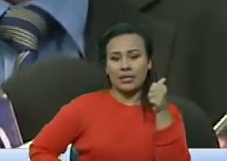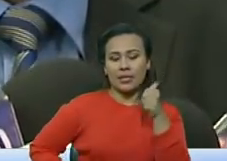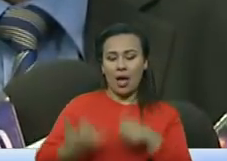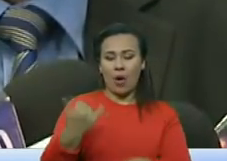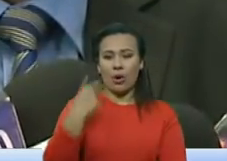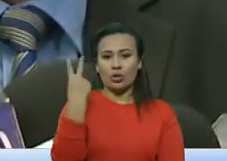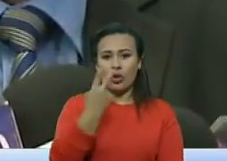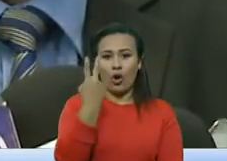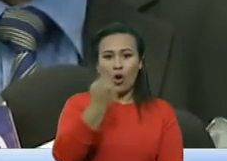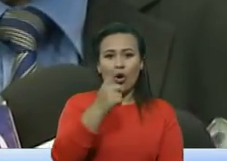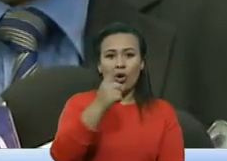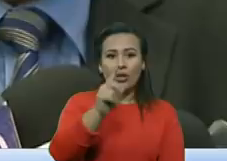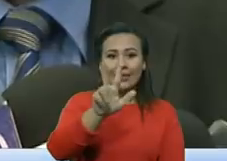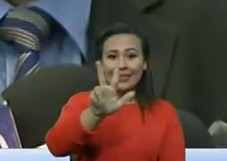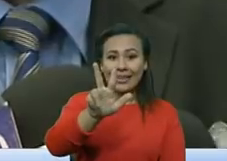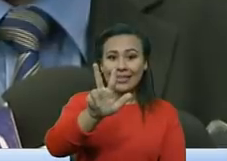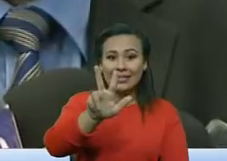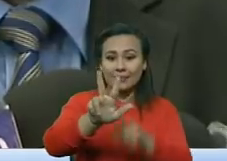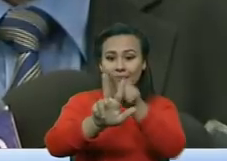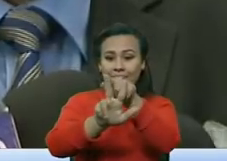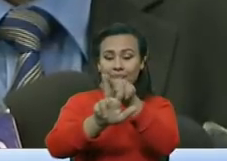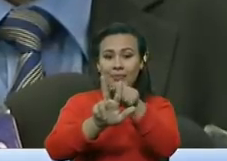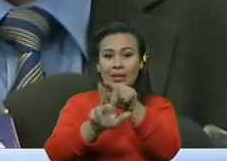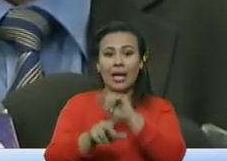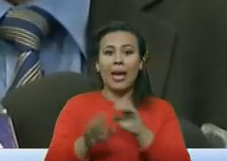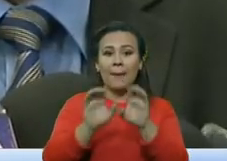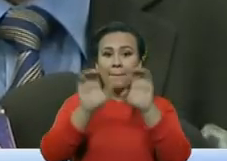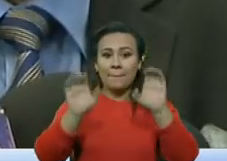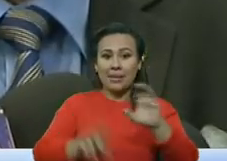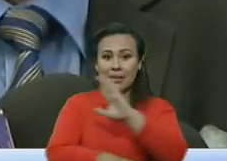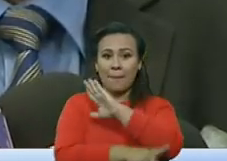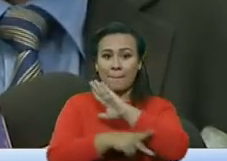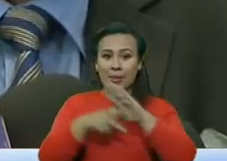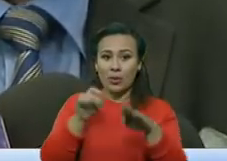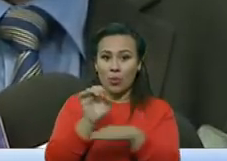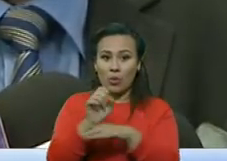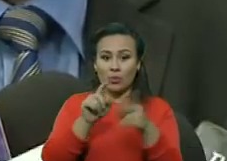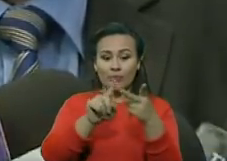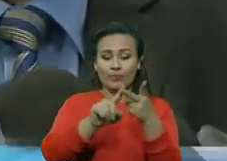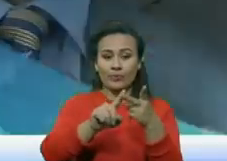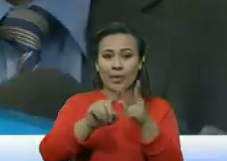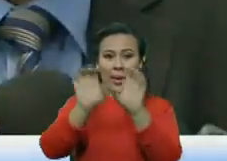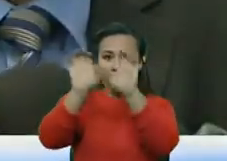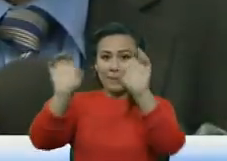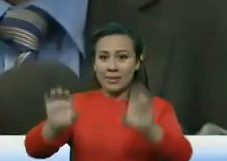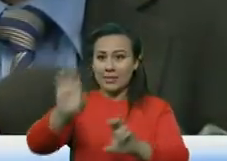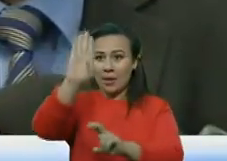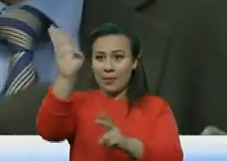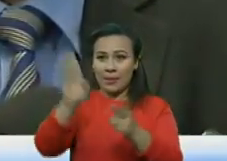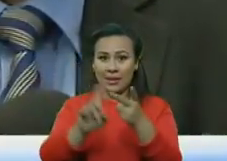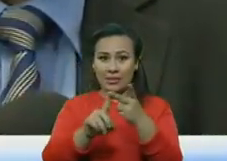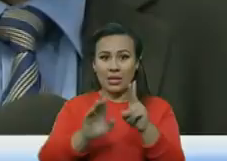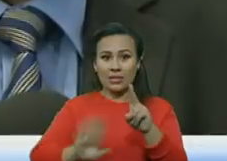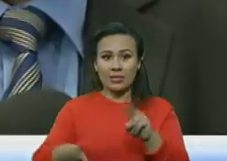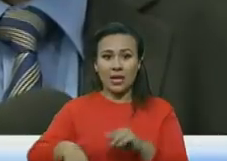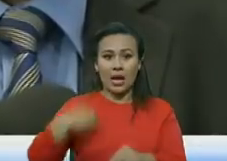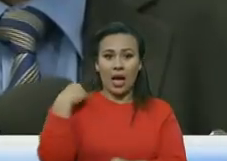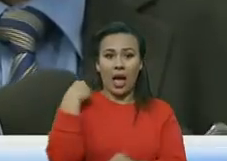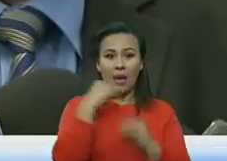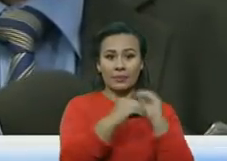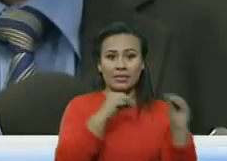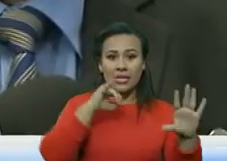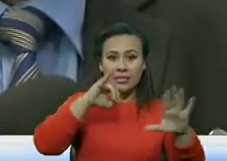casos. Los de Petroecuador, que tienen sentencias, el de Odebrecht, donde existe una sentencia anunciada de